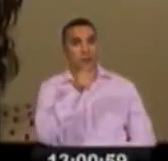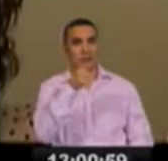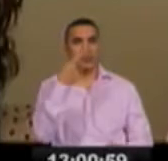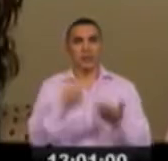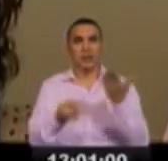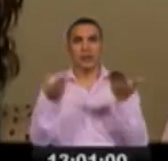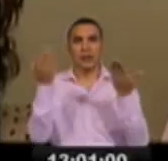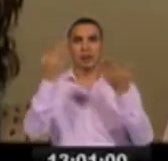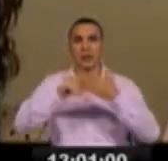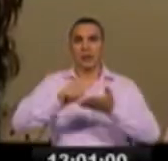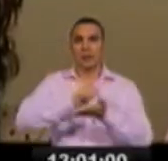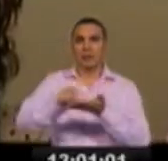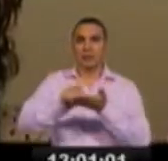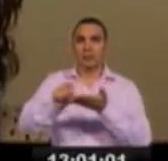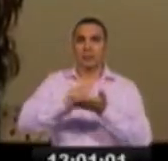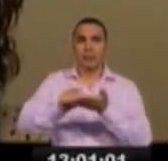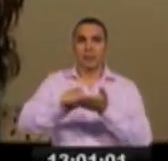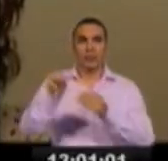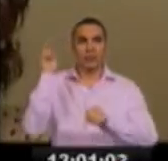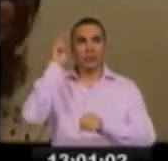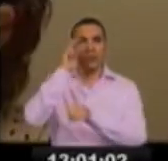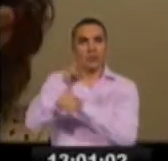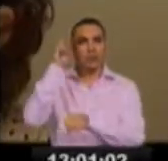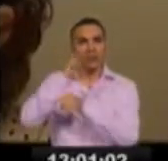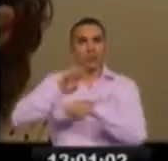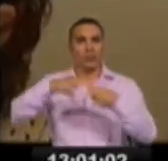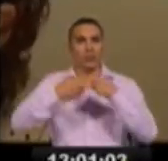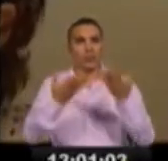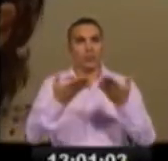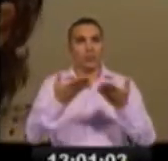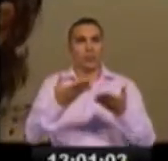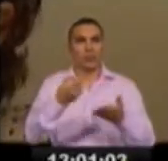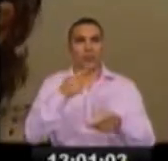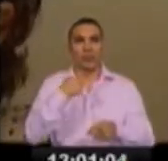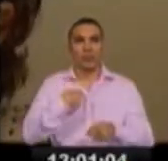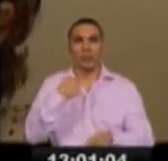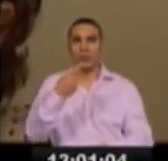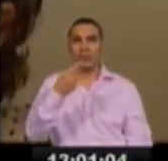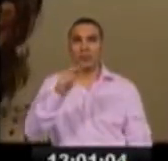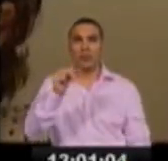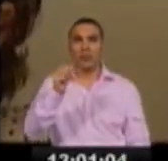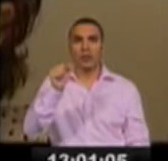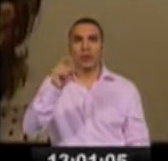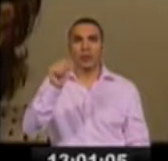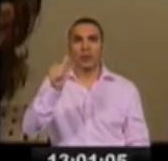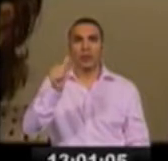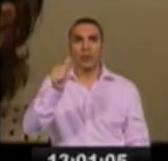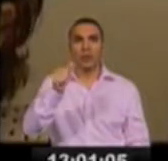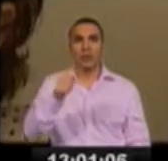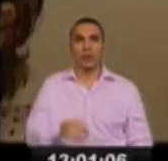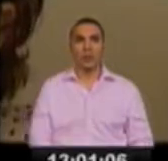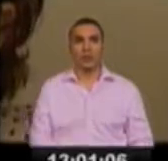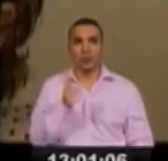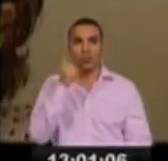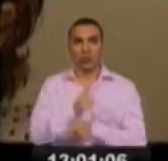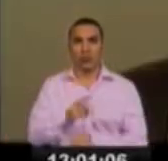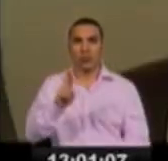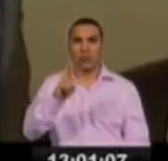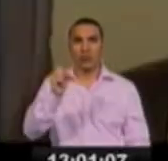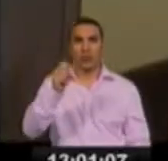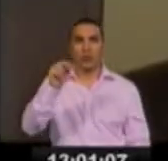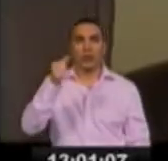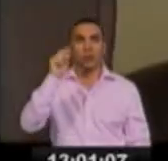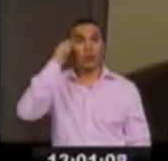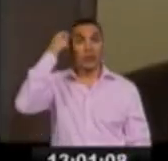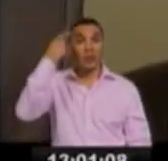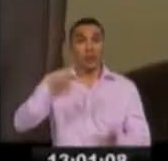deje de escribir su situación. Una orden directa de Rosana Alvarado. Una orden directa de Roxana Alvarado. Recordó